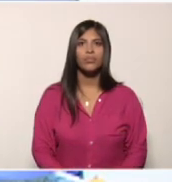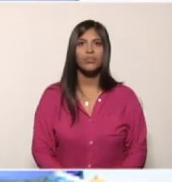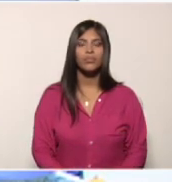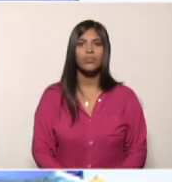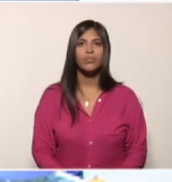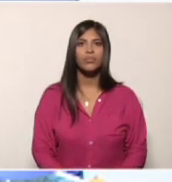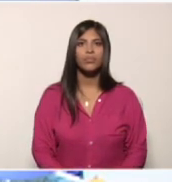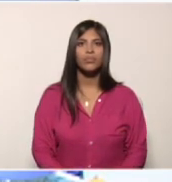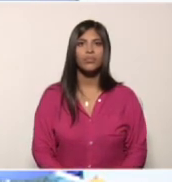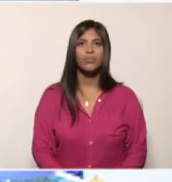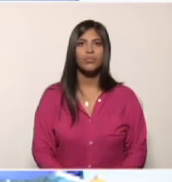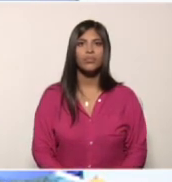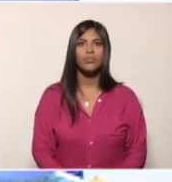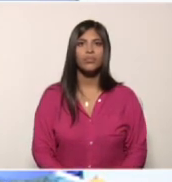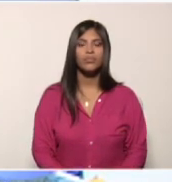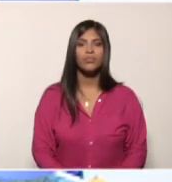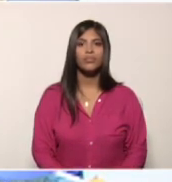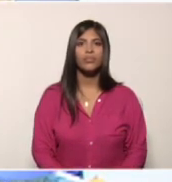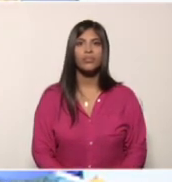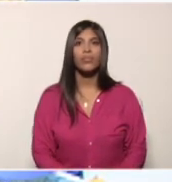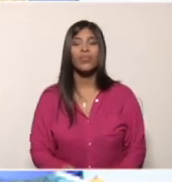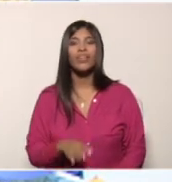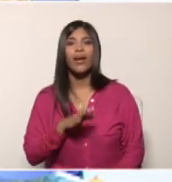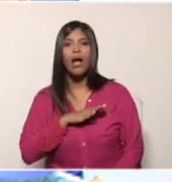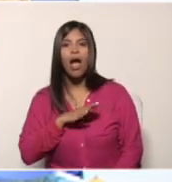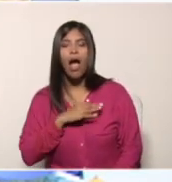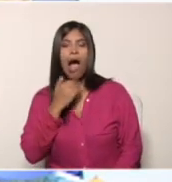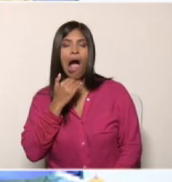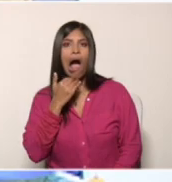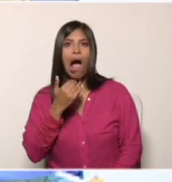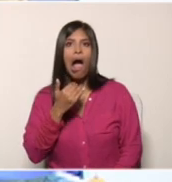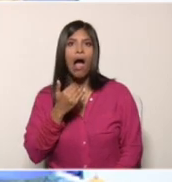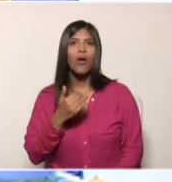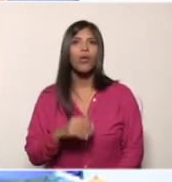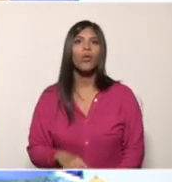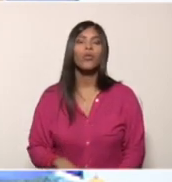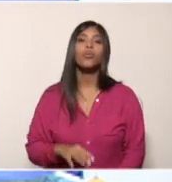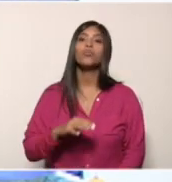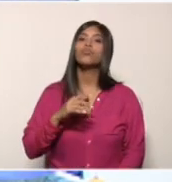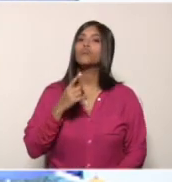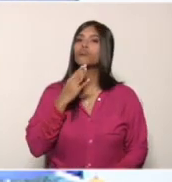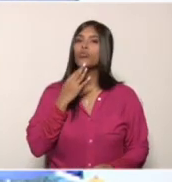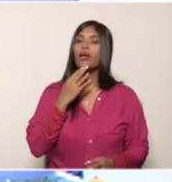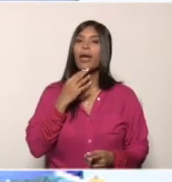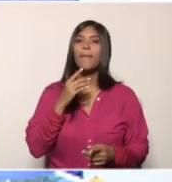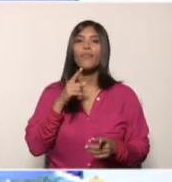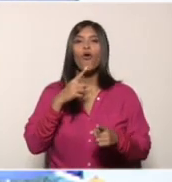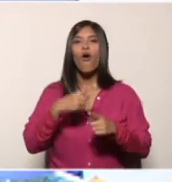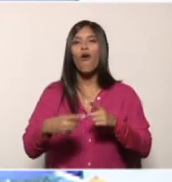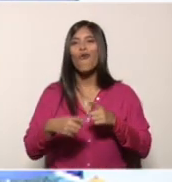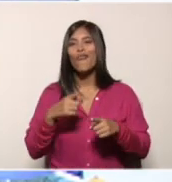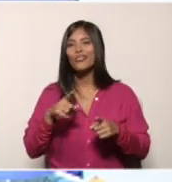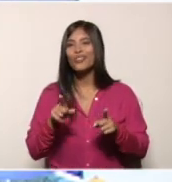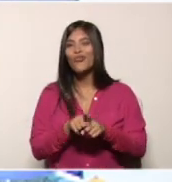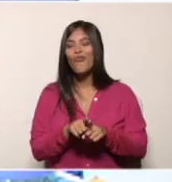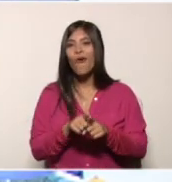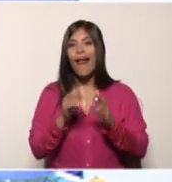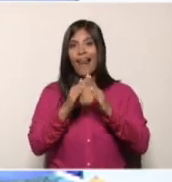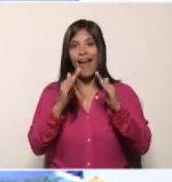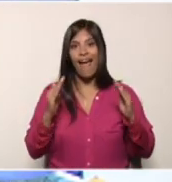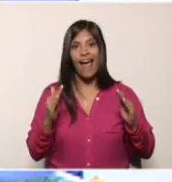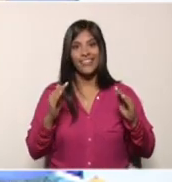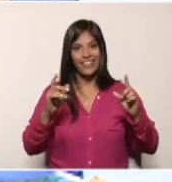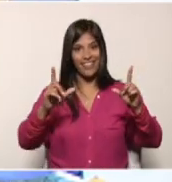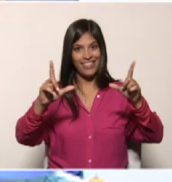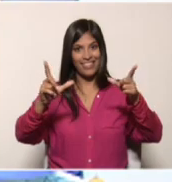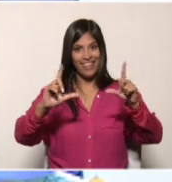digamos, una alegoría, algo, con un objeto que todos o casi todos tenemos en